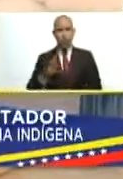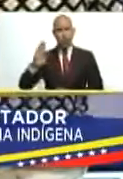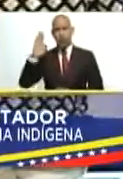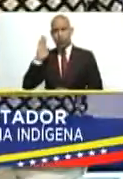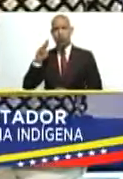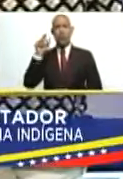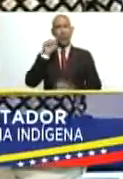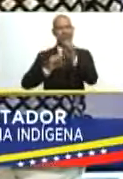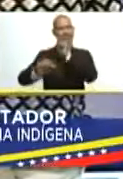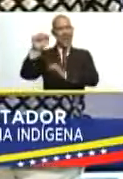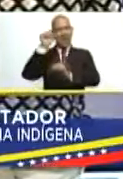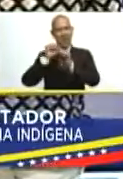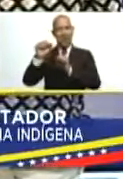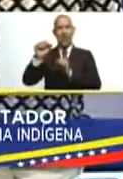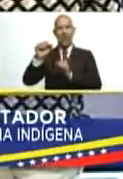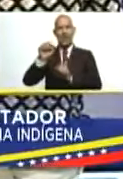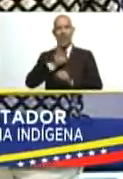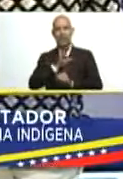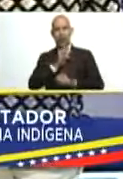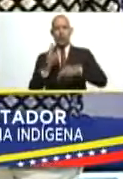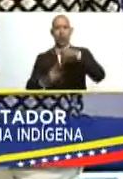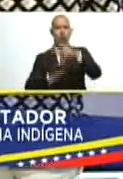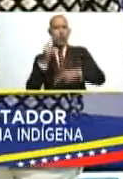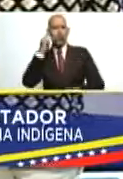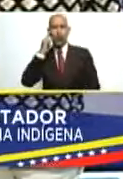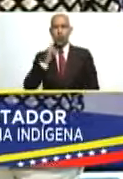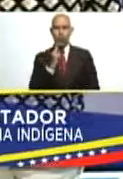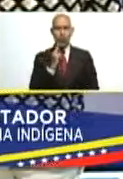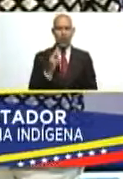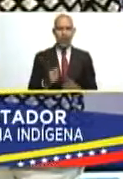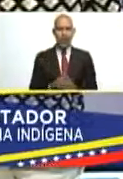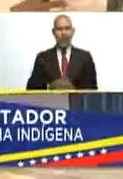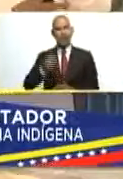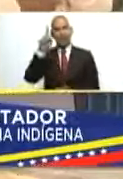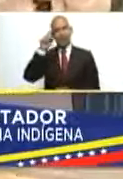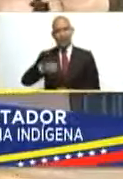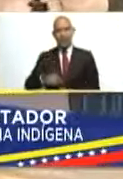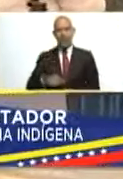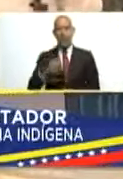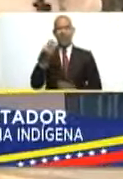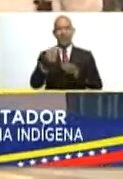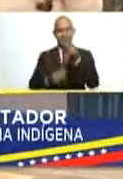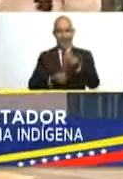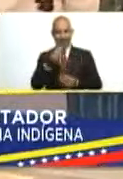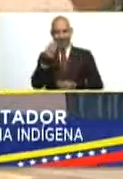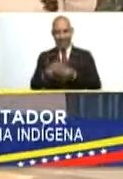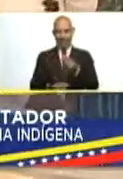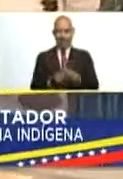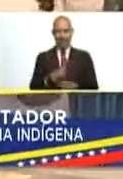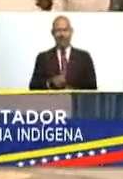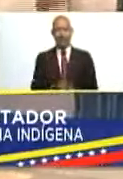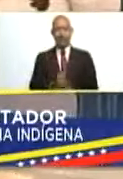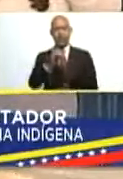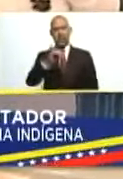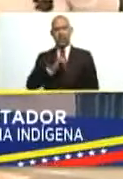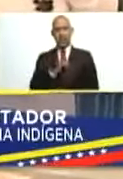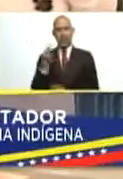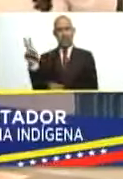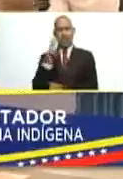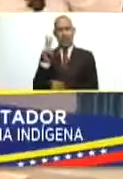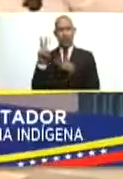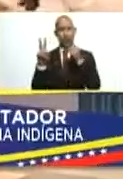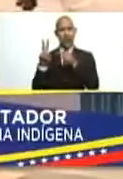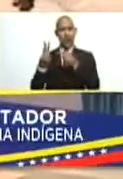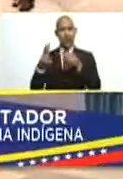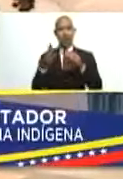el legado de la revolución bolivariana, pero también colocarlo, la identidad, la venezolanidad, por encima de